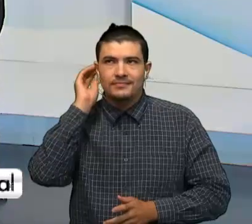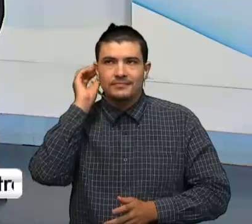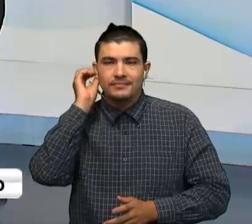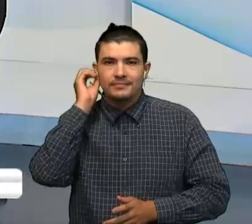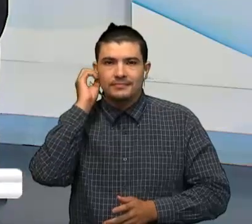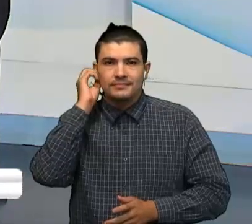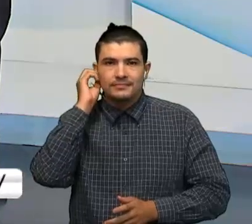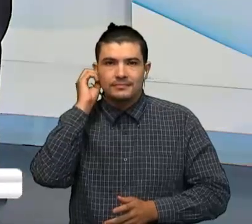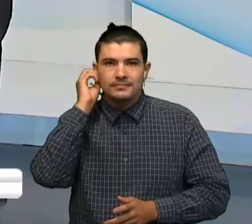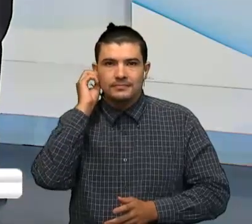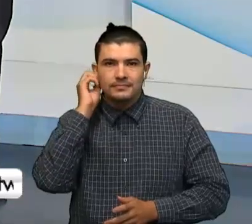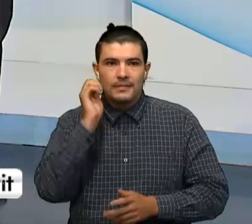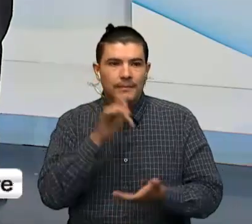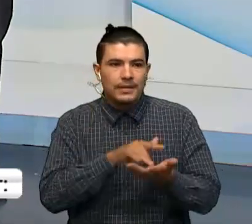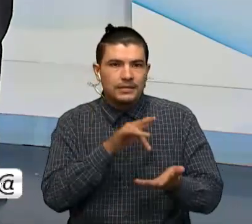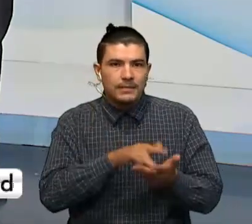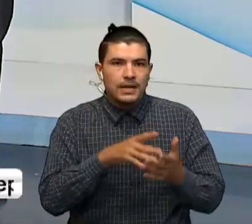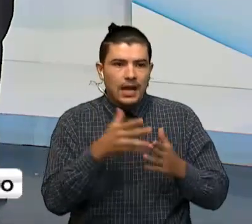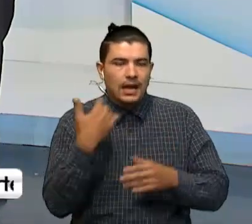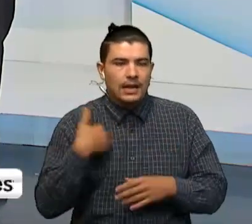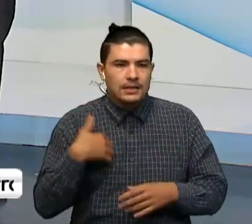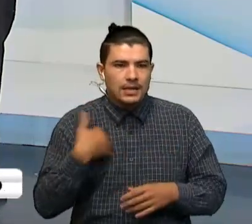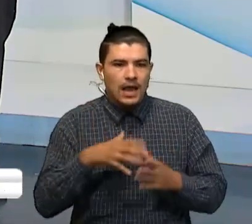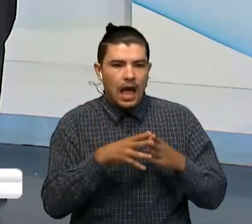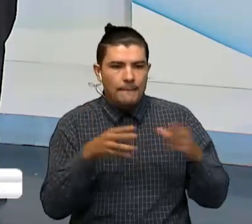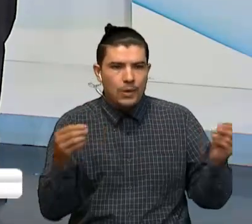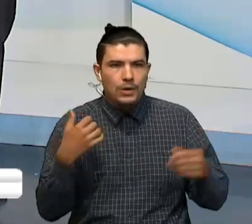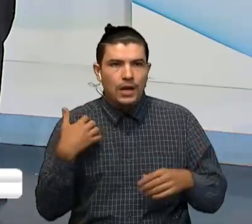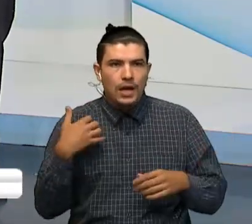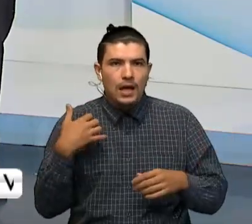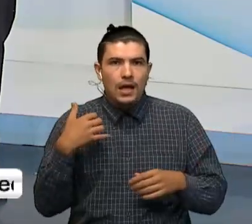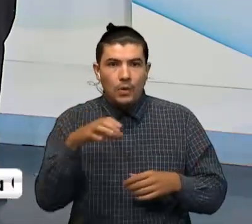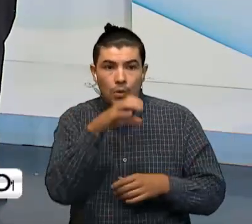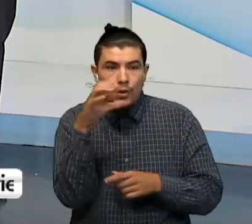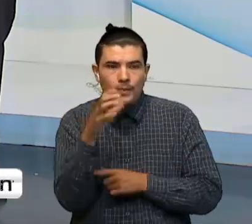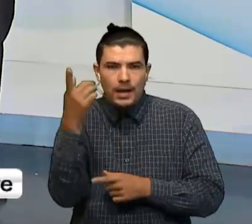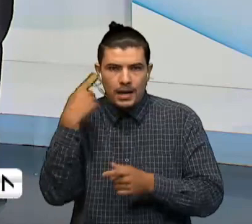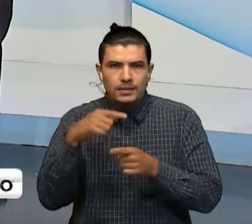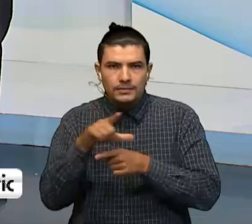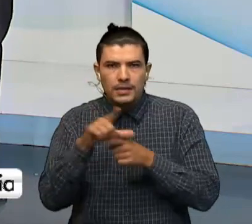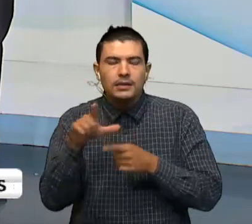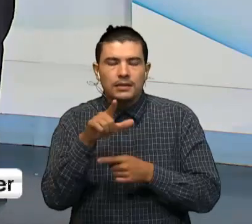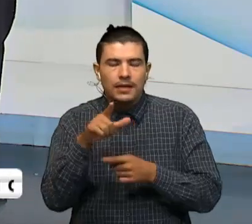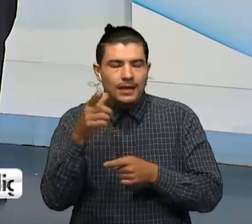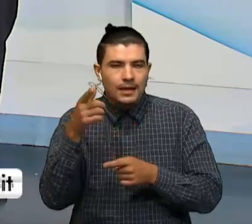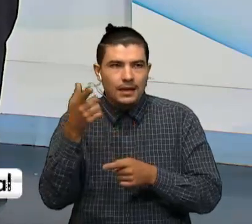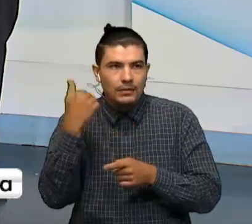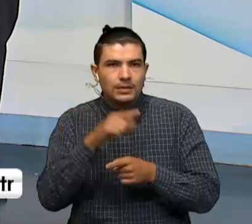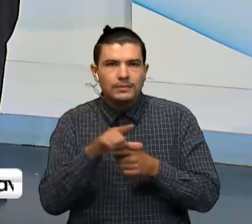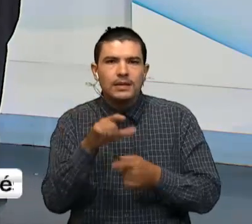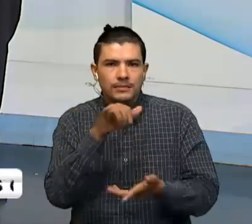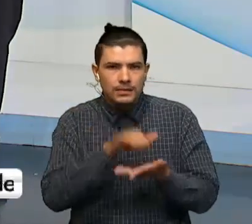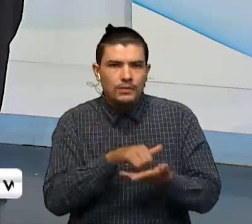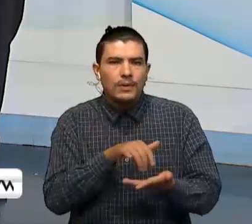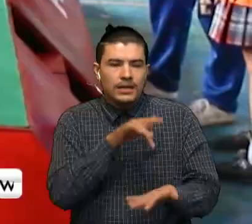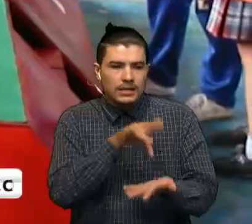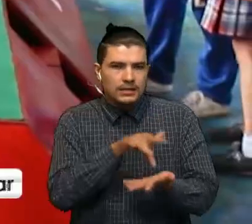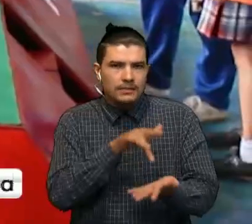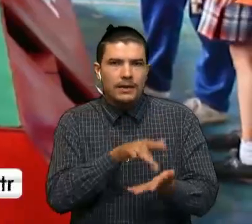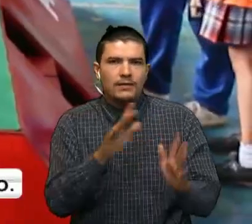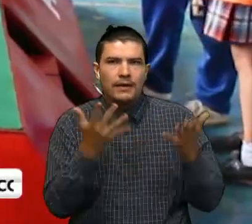y participantes de argentina japón y colombia disputaron el pasado fin de semana el torneo nacional de robótica en bucaramanga